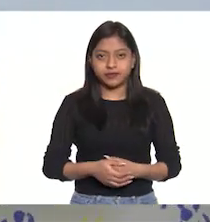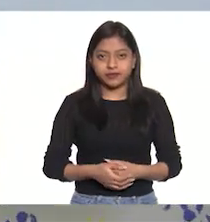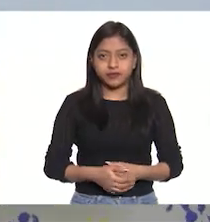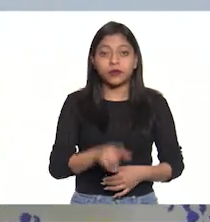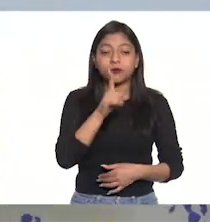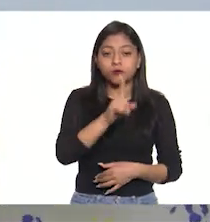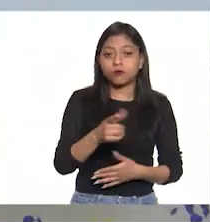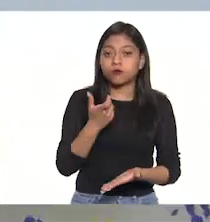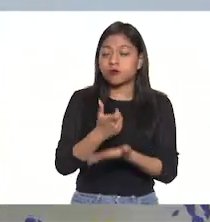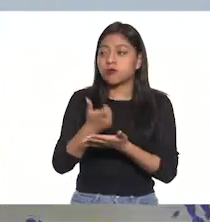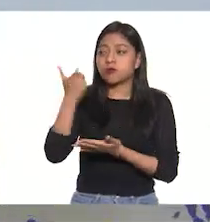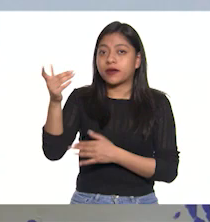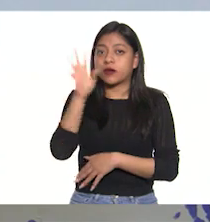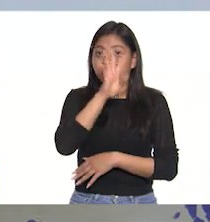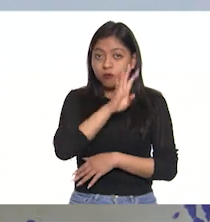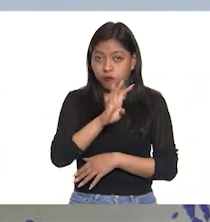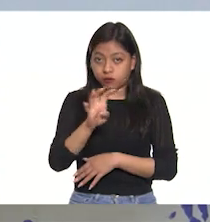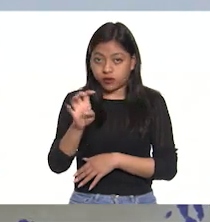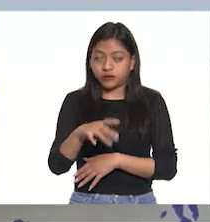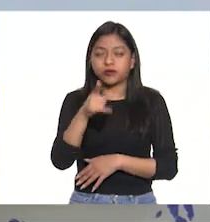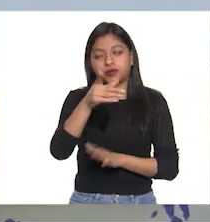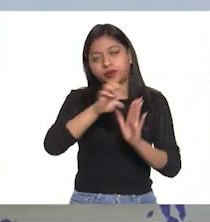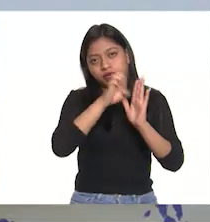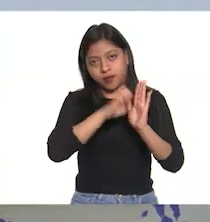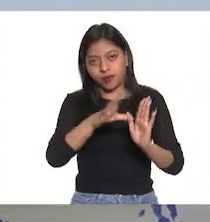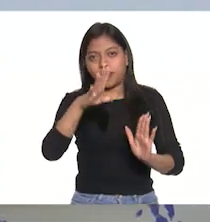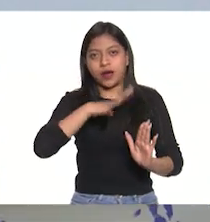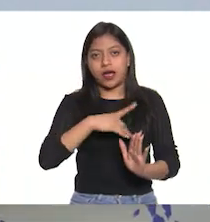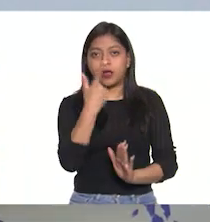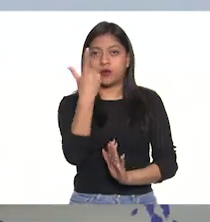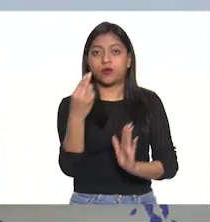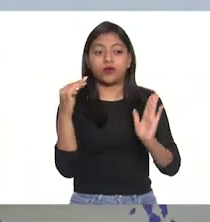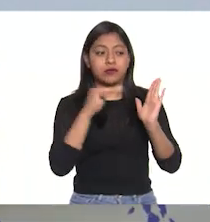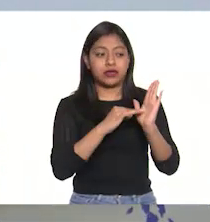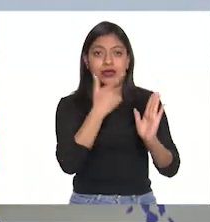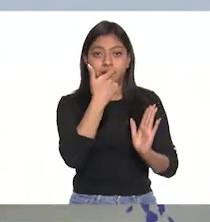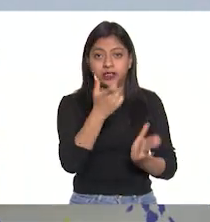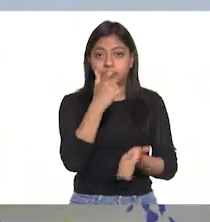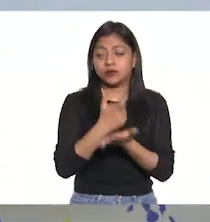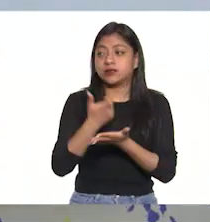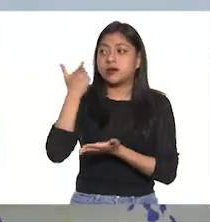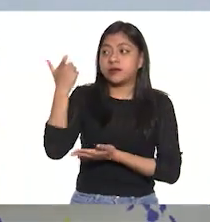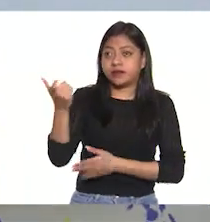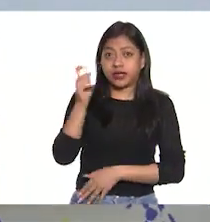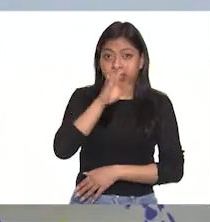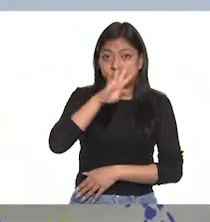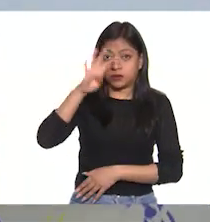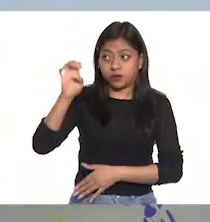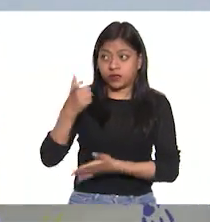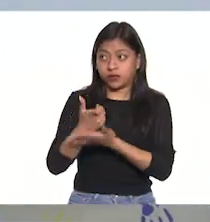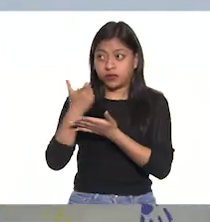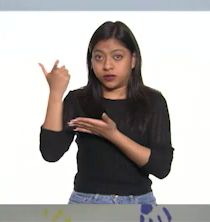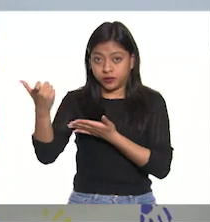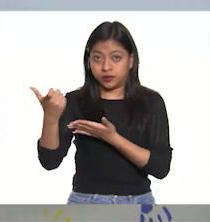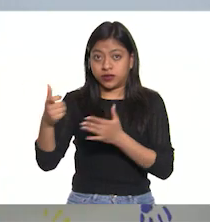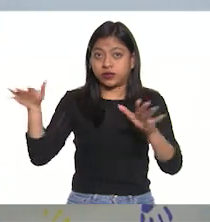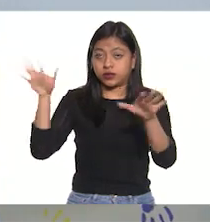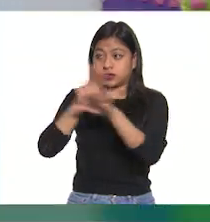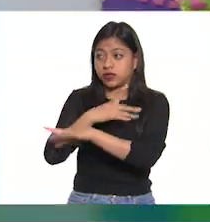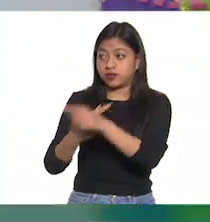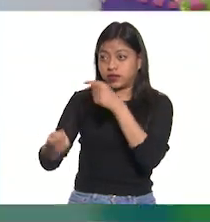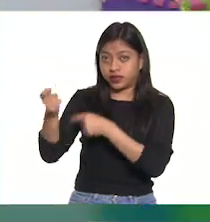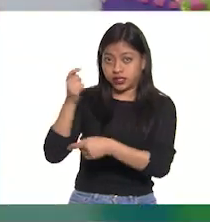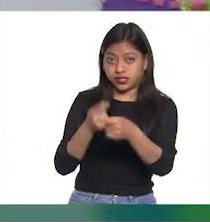están sobrando 600 porque lo que pagaste fueron 400 pesos. Sí. Muy bien. Hay que tener cuidado cuando contemos. Ay, sí,